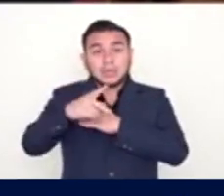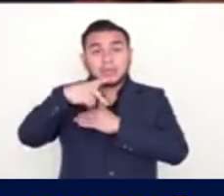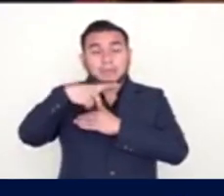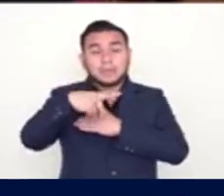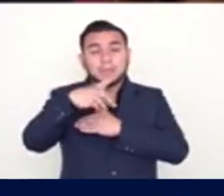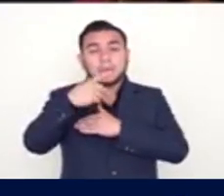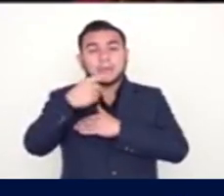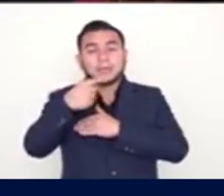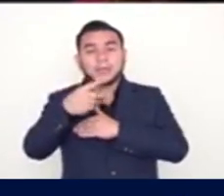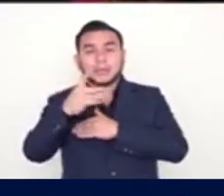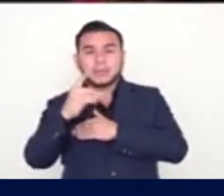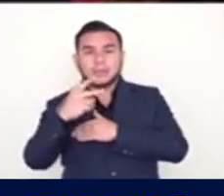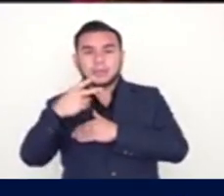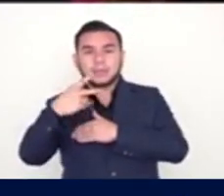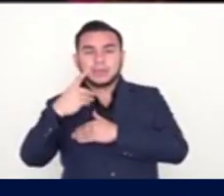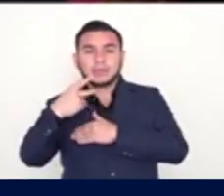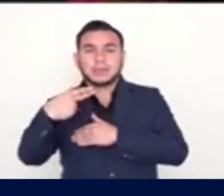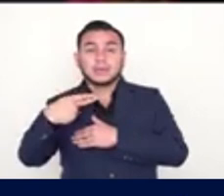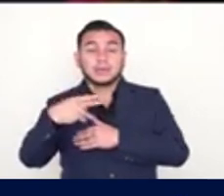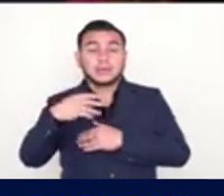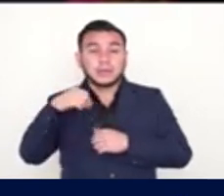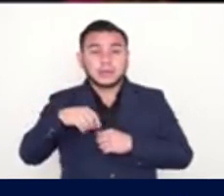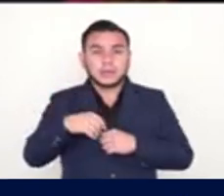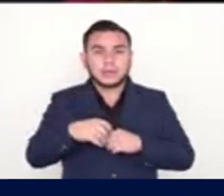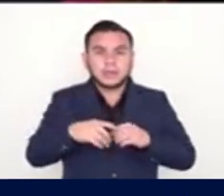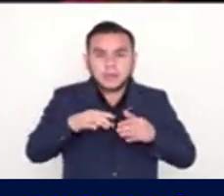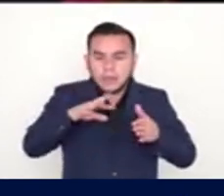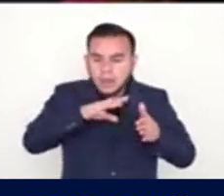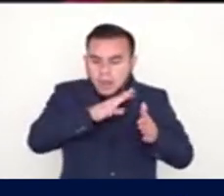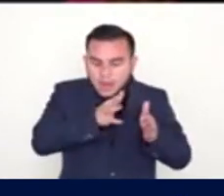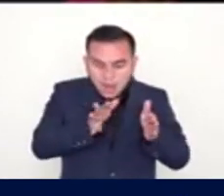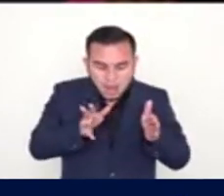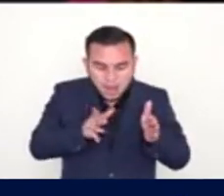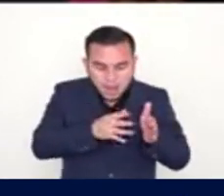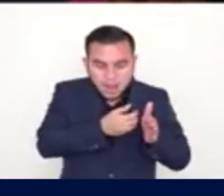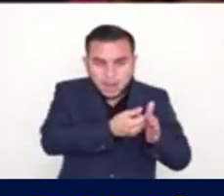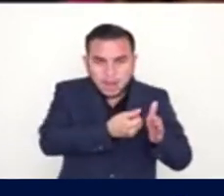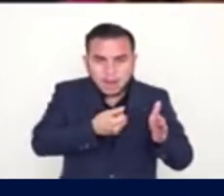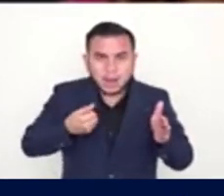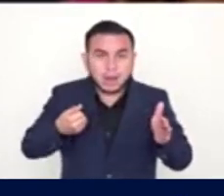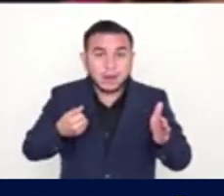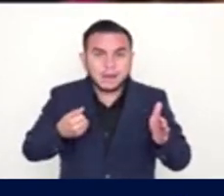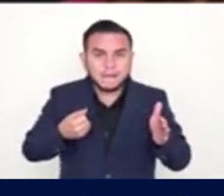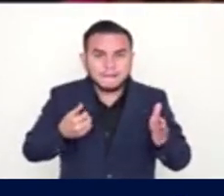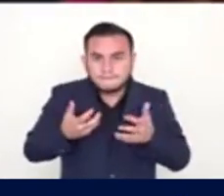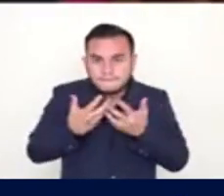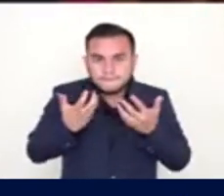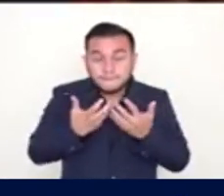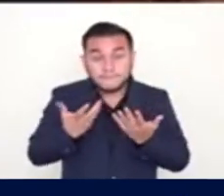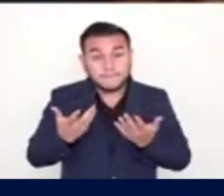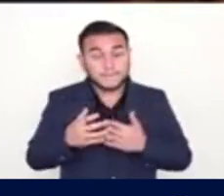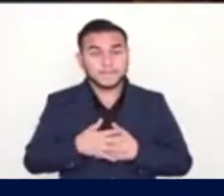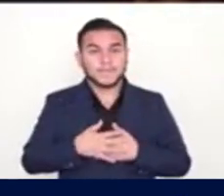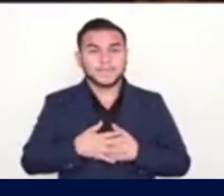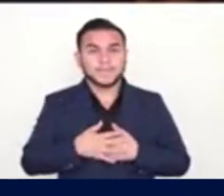general y el juez, pues podrían hurgar en archivos que están clasificados. Mi pregunta